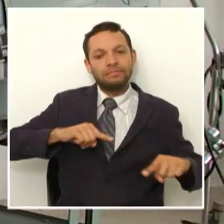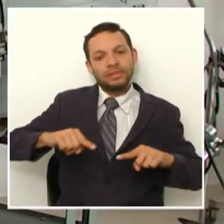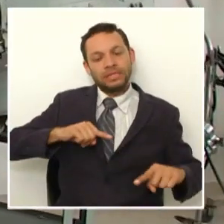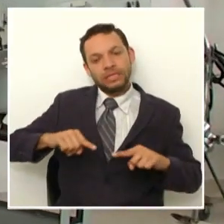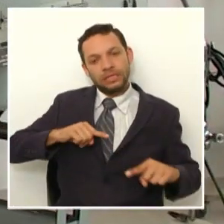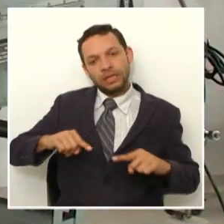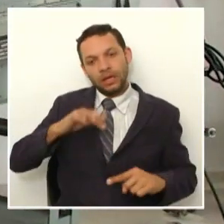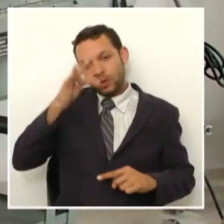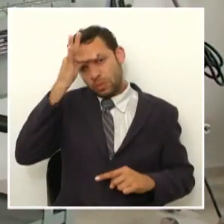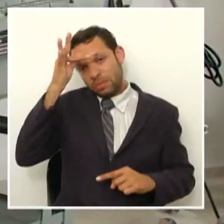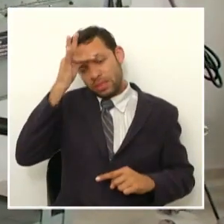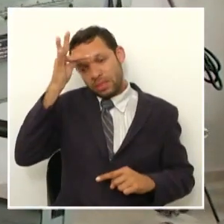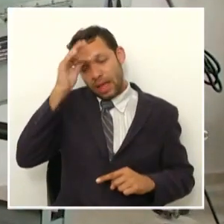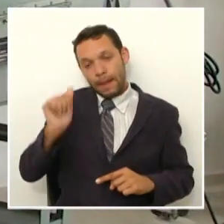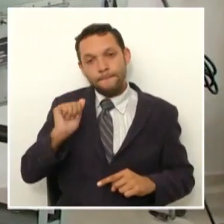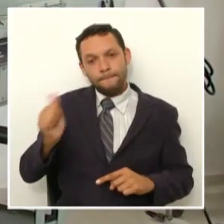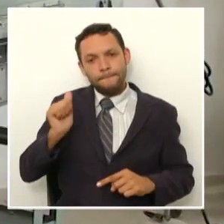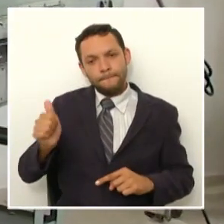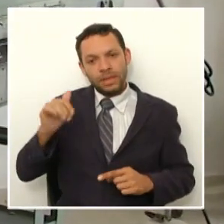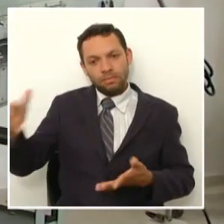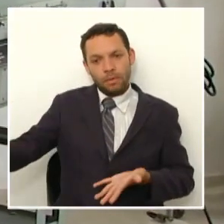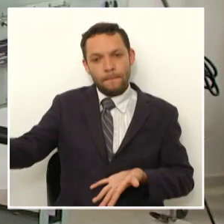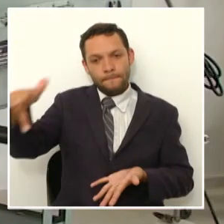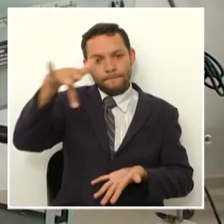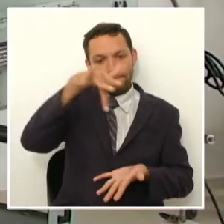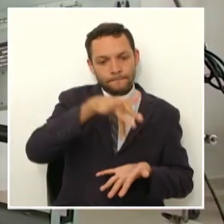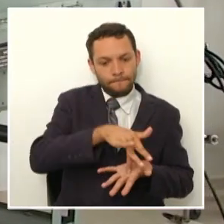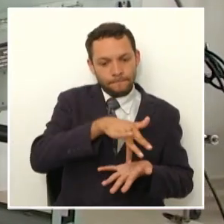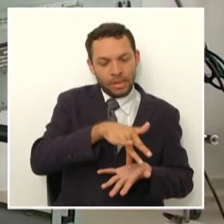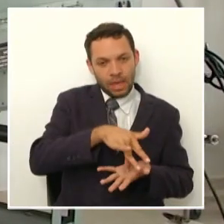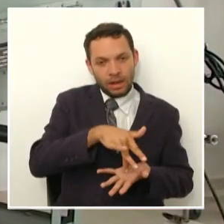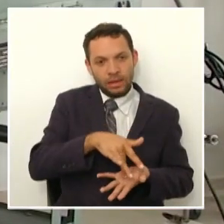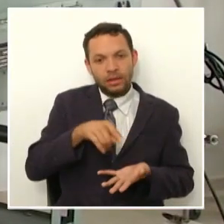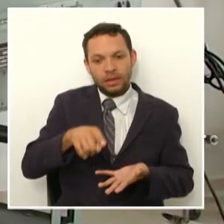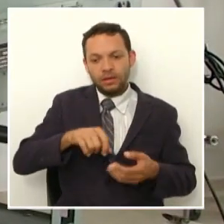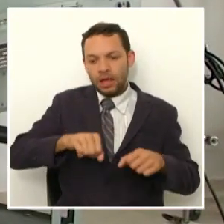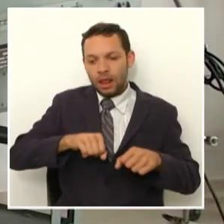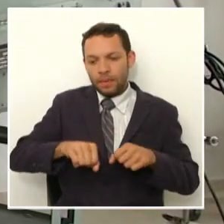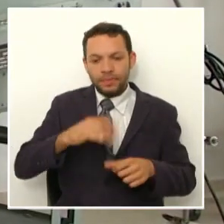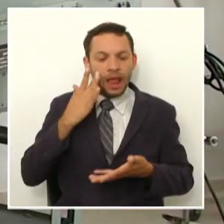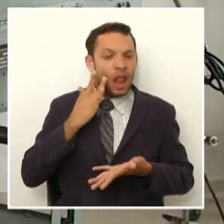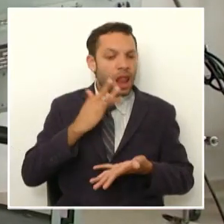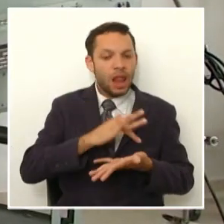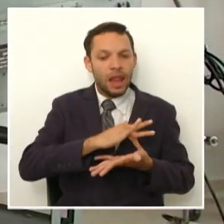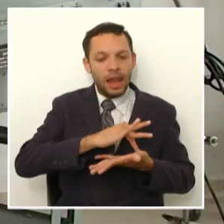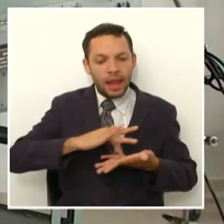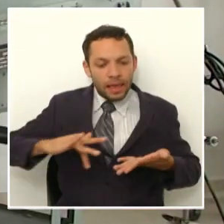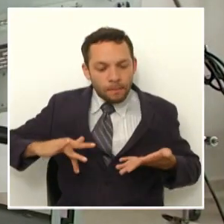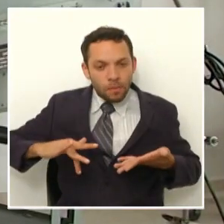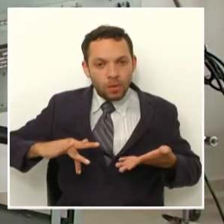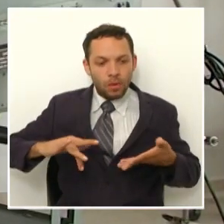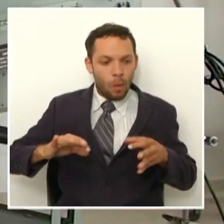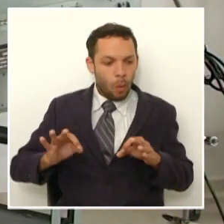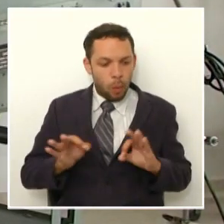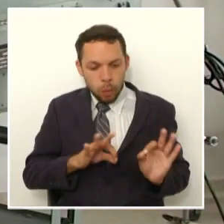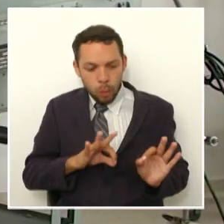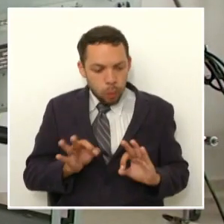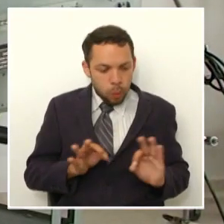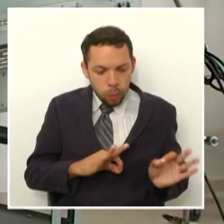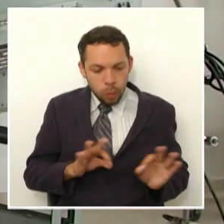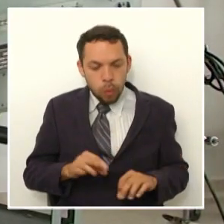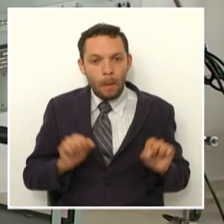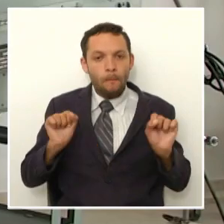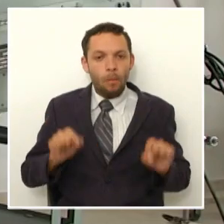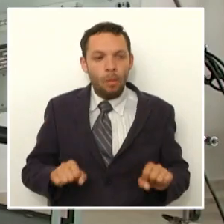ellos vienen aquí, me limpian los equipos, los organizan, y este es un equipo que creo que vamos a poder poner a